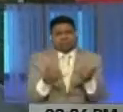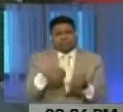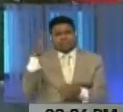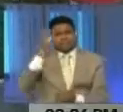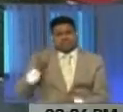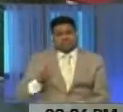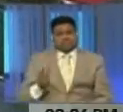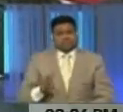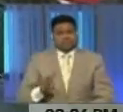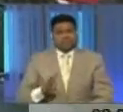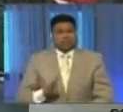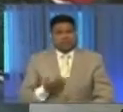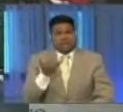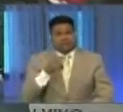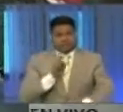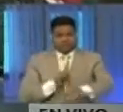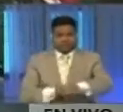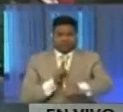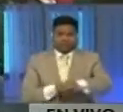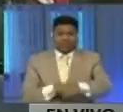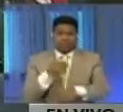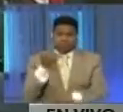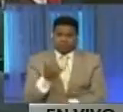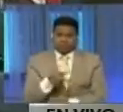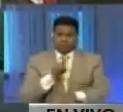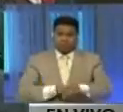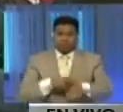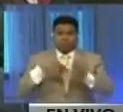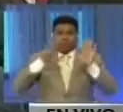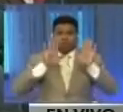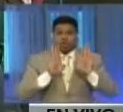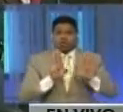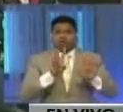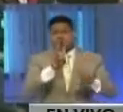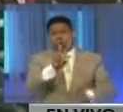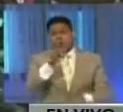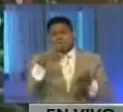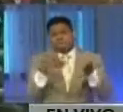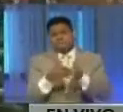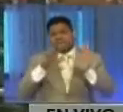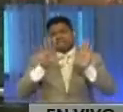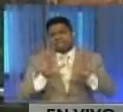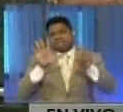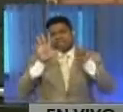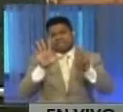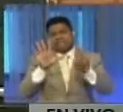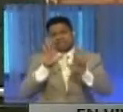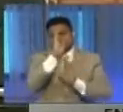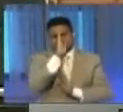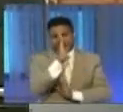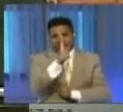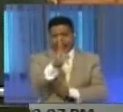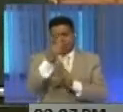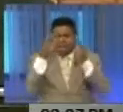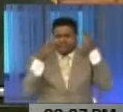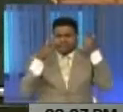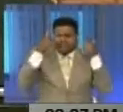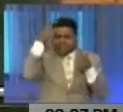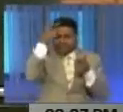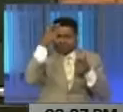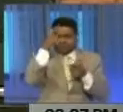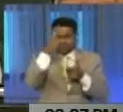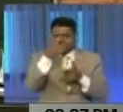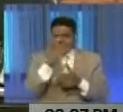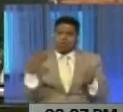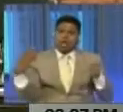haber, para esta temporada, para esta época, 2016, de acuerdo a las metas trazadas por el comandante Chávez, debimos haber